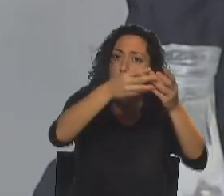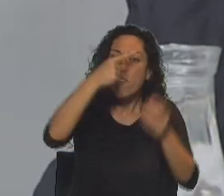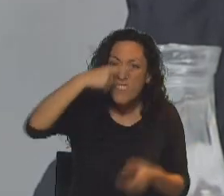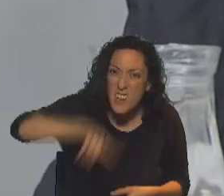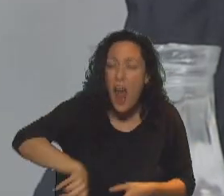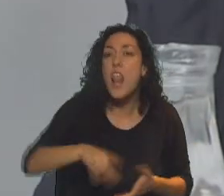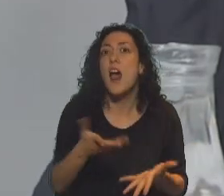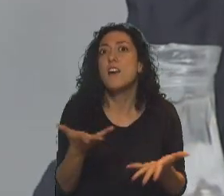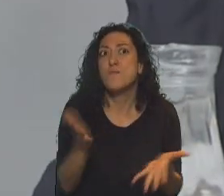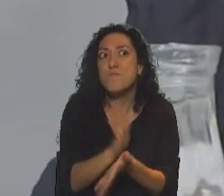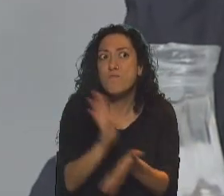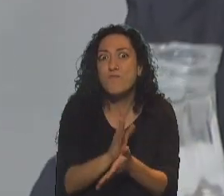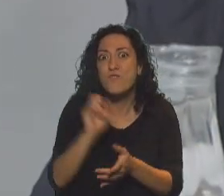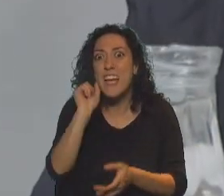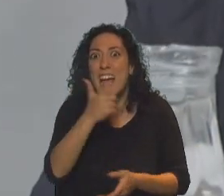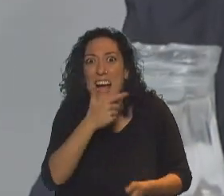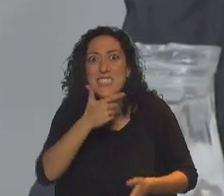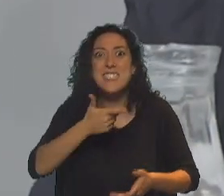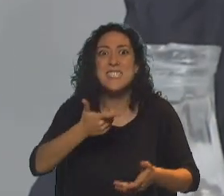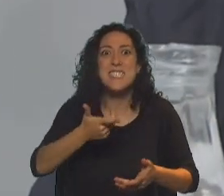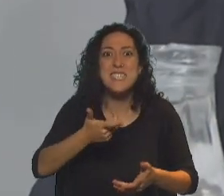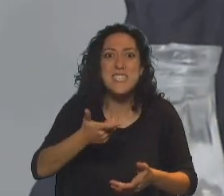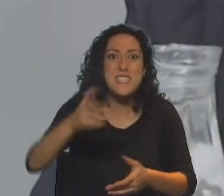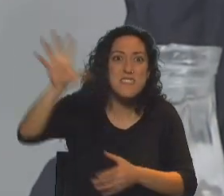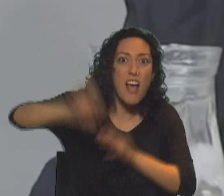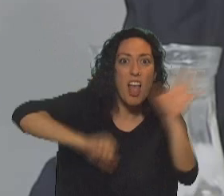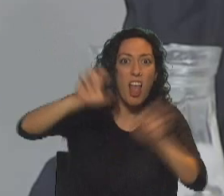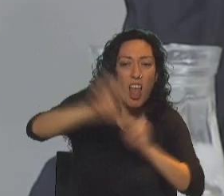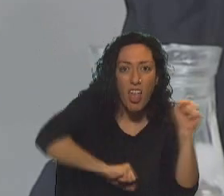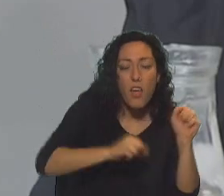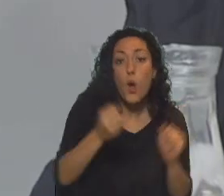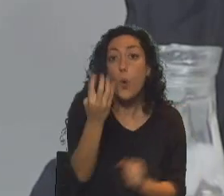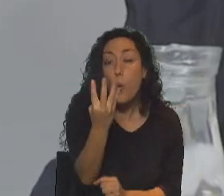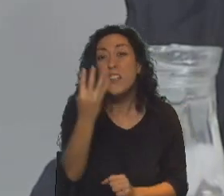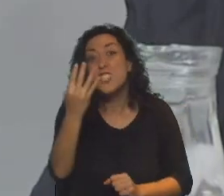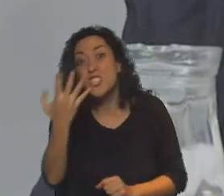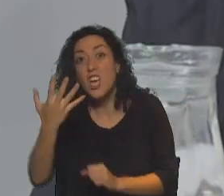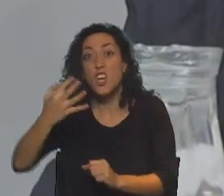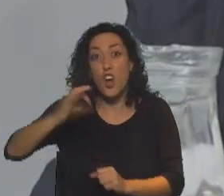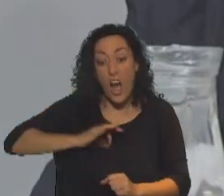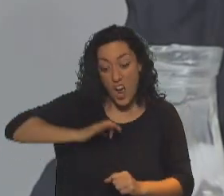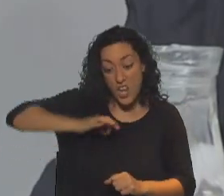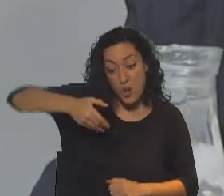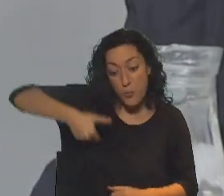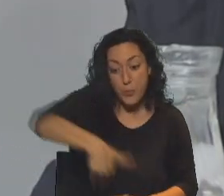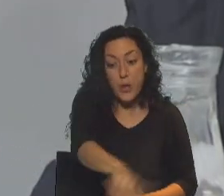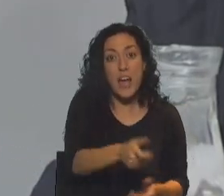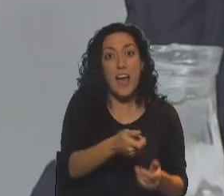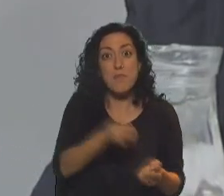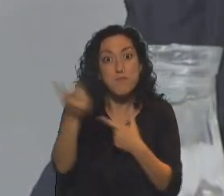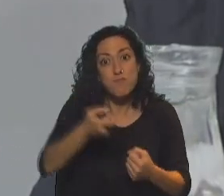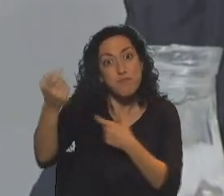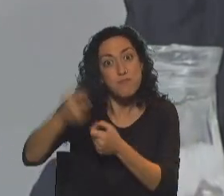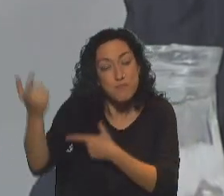importar gas, íbamos finalmente dentro de 4 o 5 años a comenzar a exportar gas. Esto iba a